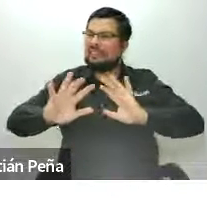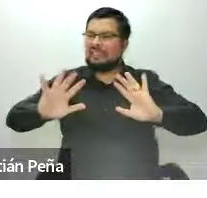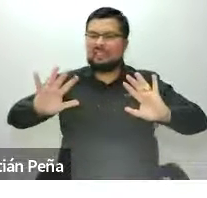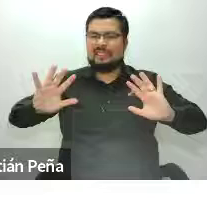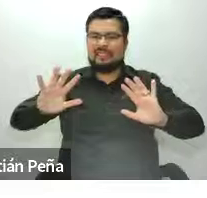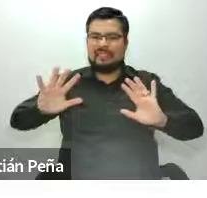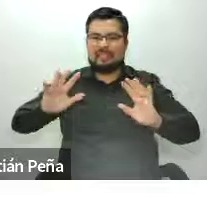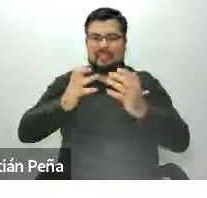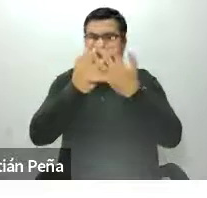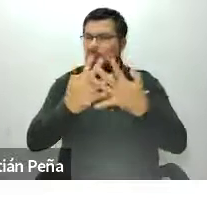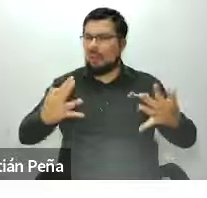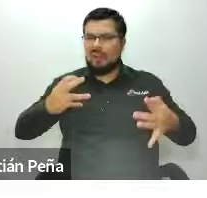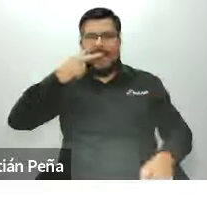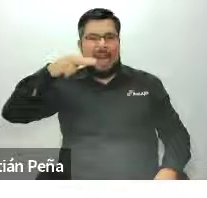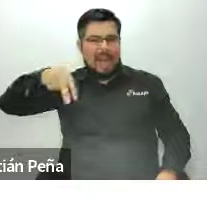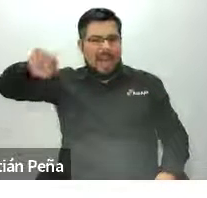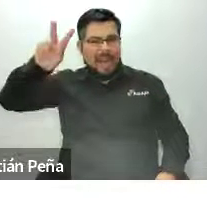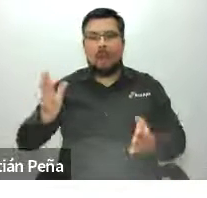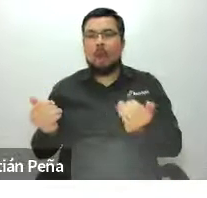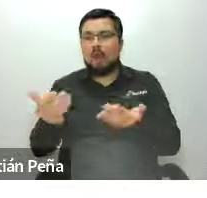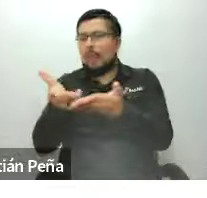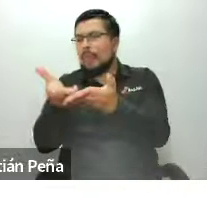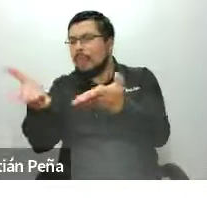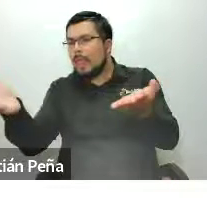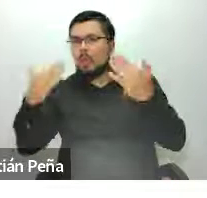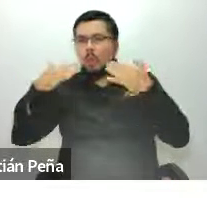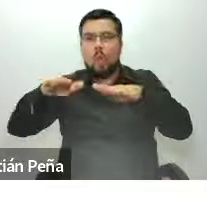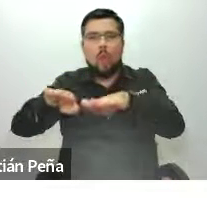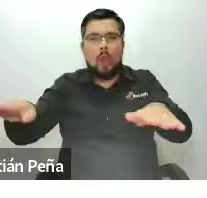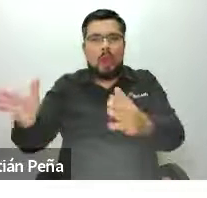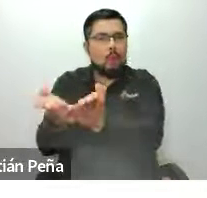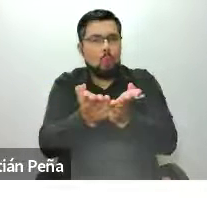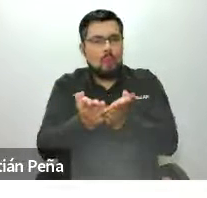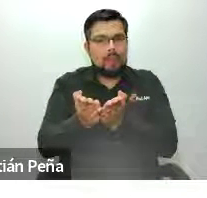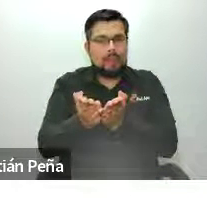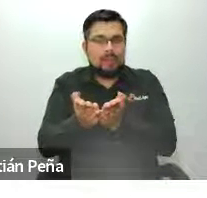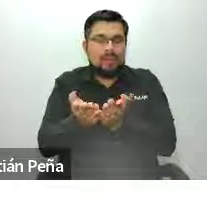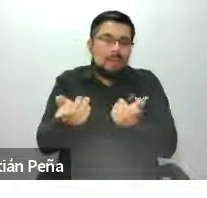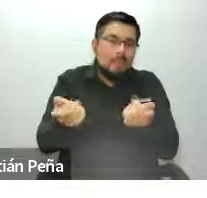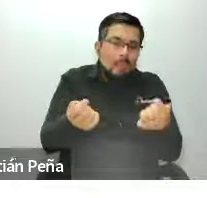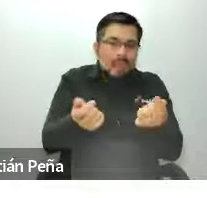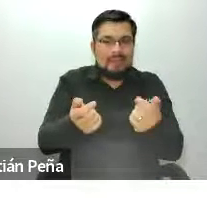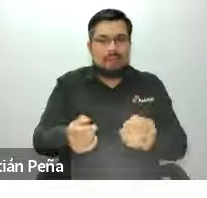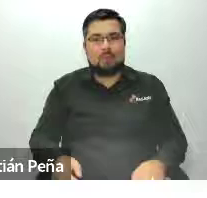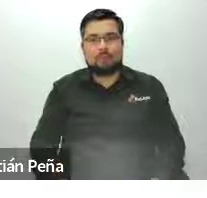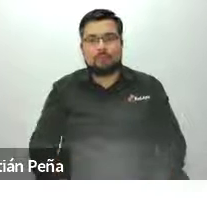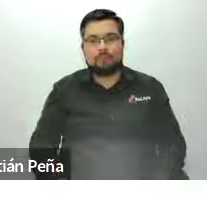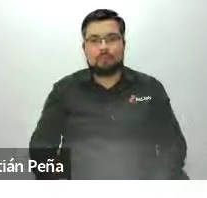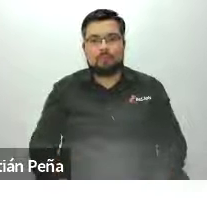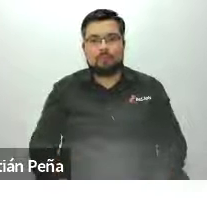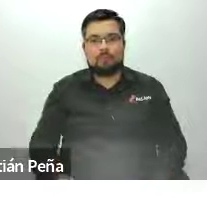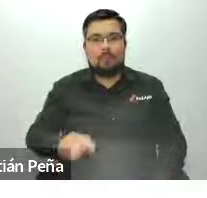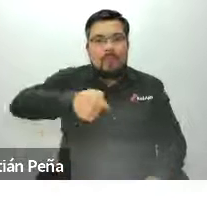no tiene que ver con las necesidades que pueden presentar estas y estos estudiantes. Y nosotros creemos que en verdad